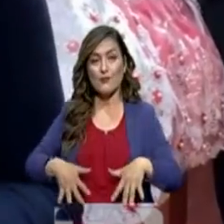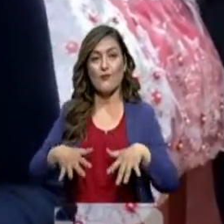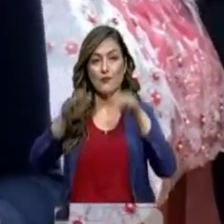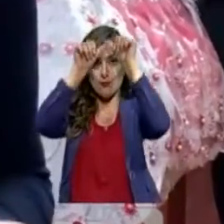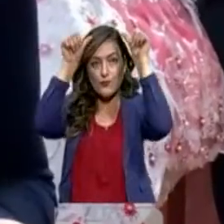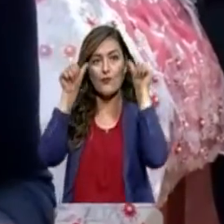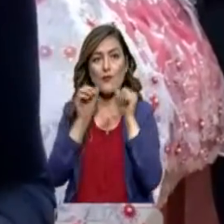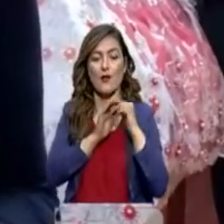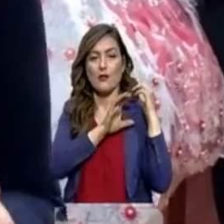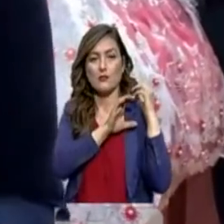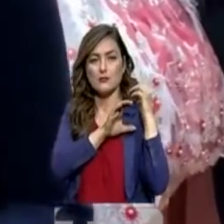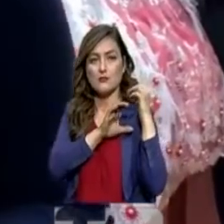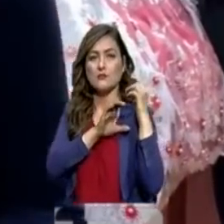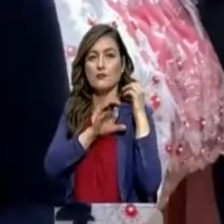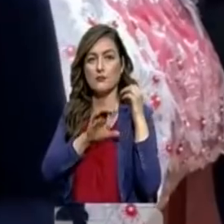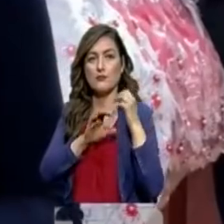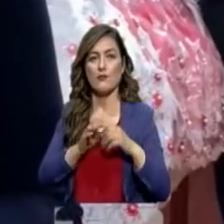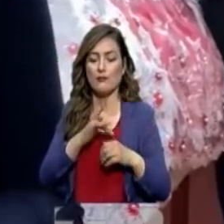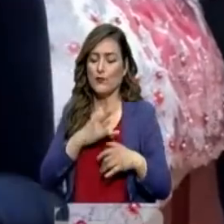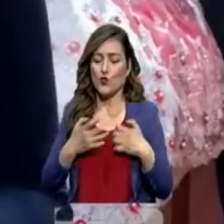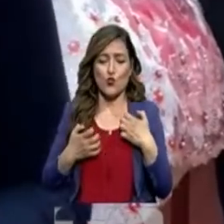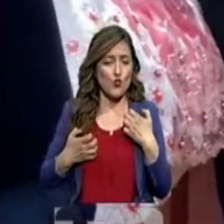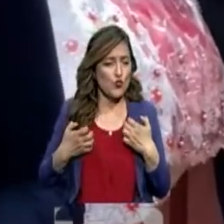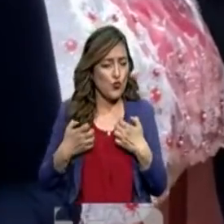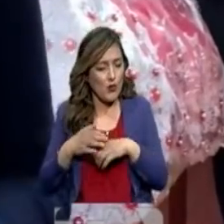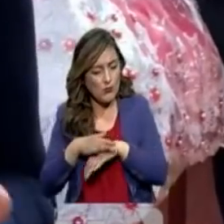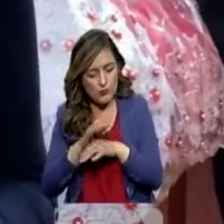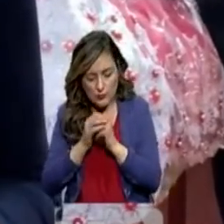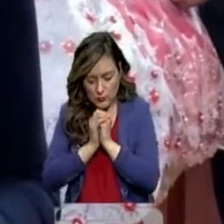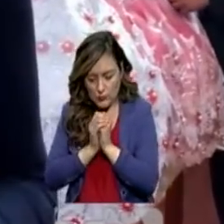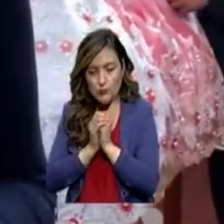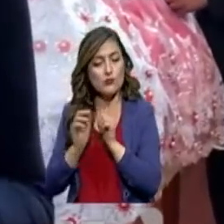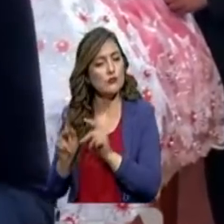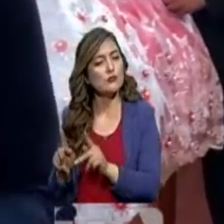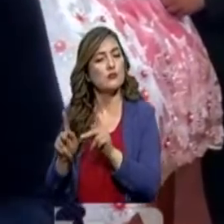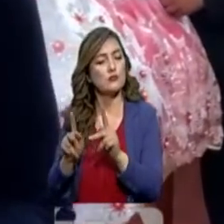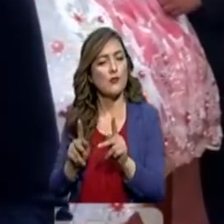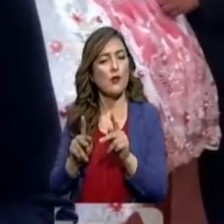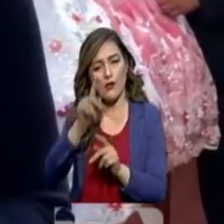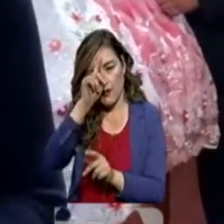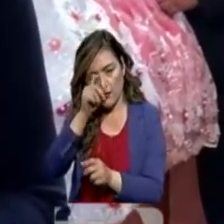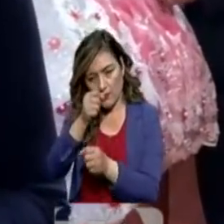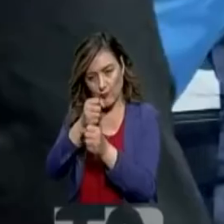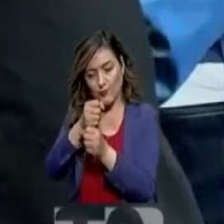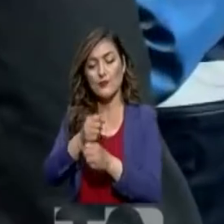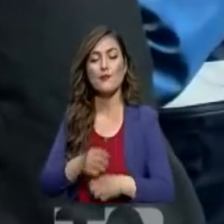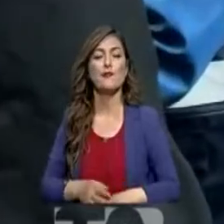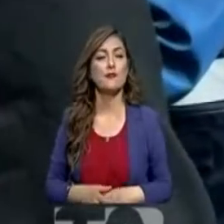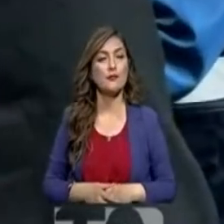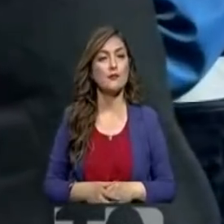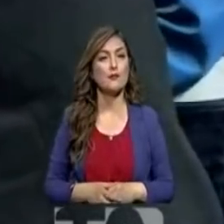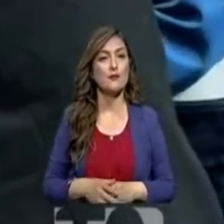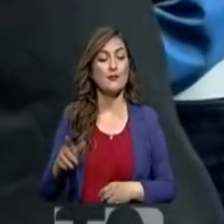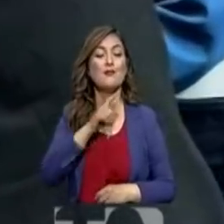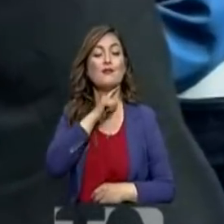del Cisne, que encierra mucha emotividad, oración, preparación y por supuesto fe y devoción. El párroco